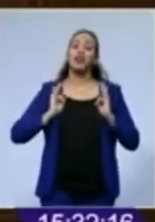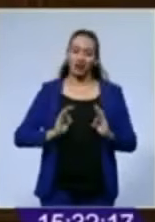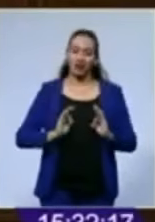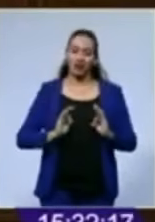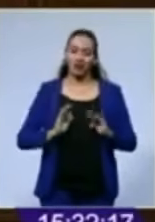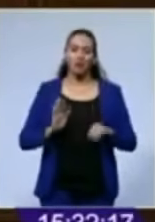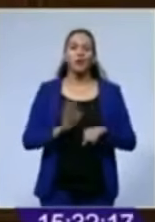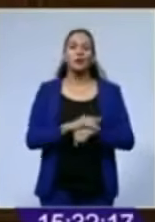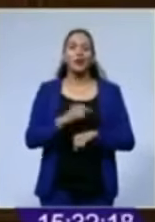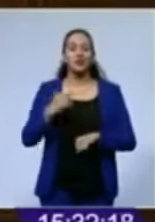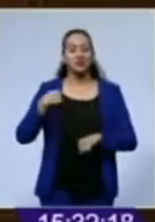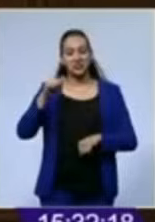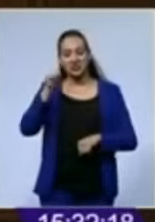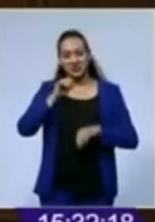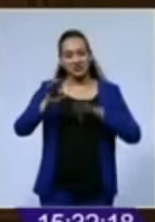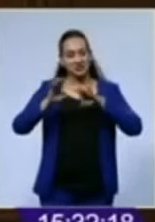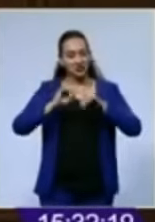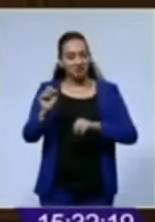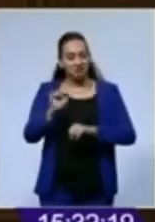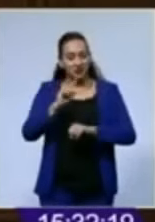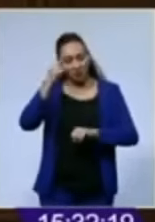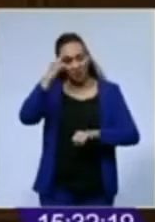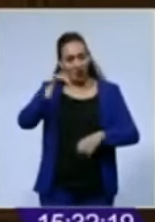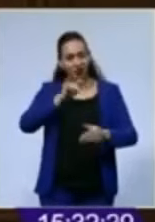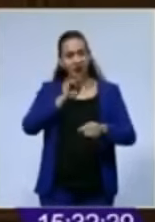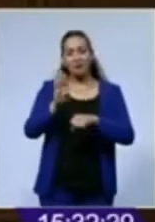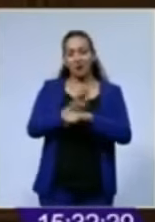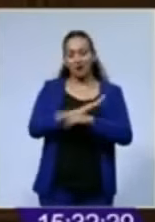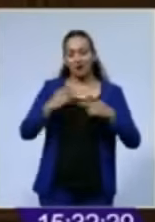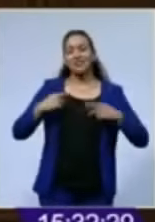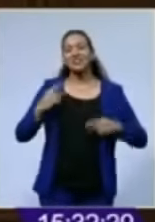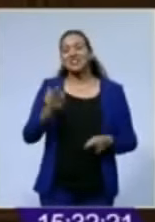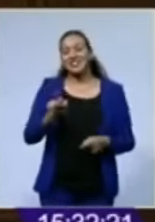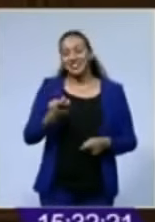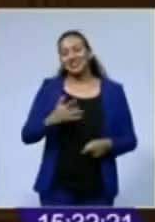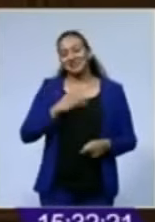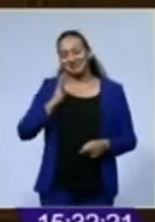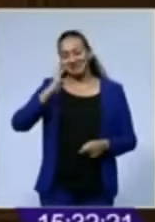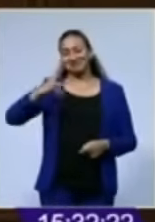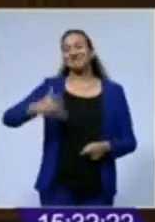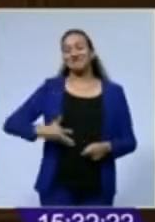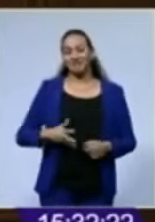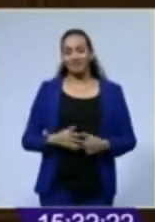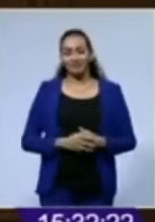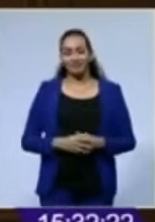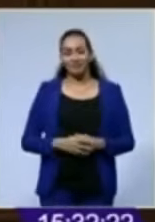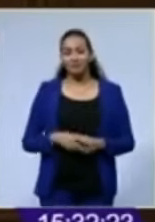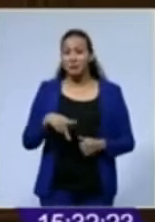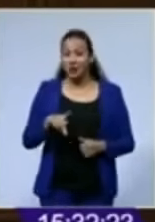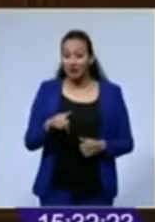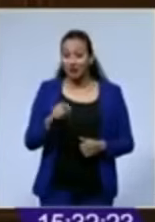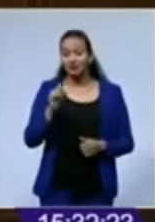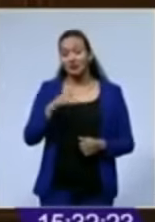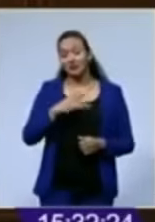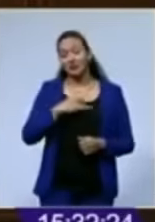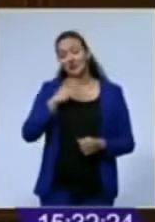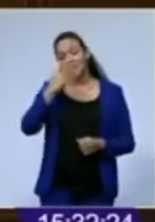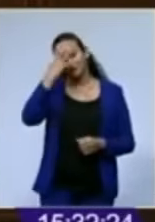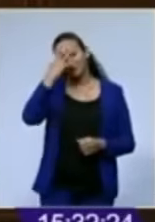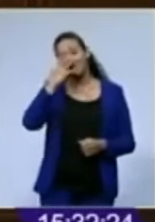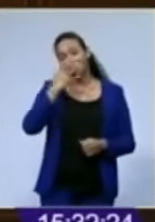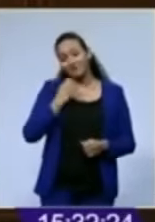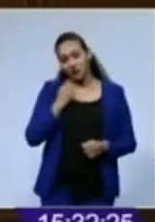en la suprema corte de 2015 a 2019 se vendieron exámenes para acceder a cargos federales esto de acuerdo con un